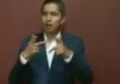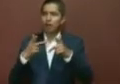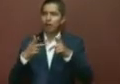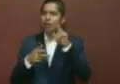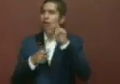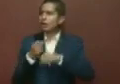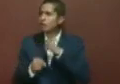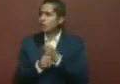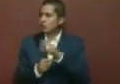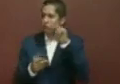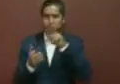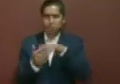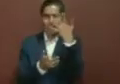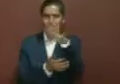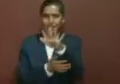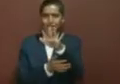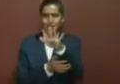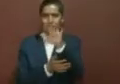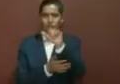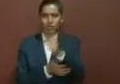Fue el 2010 con